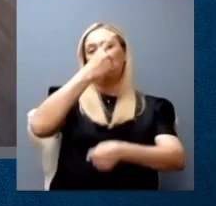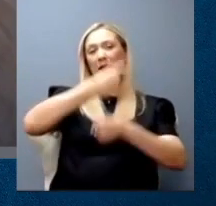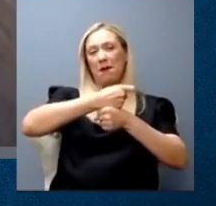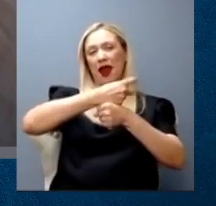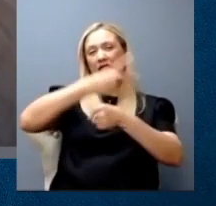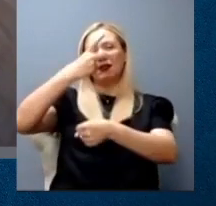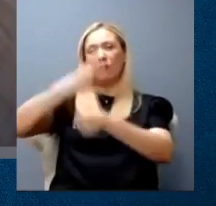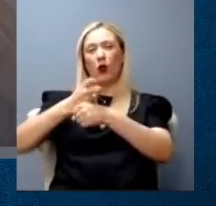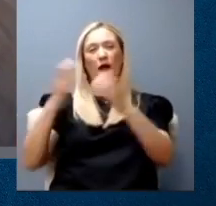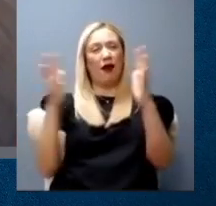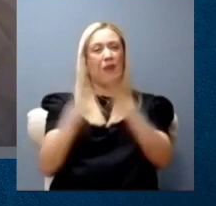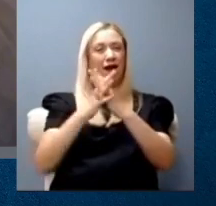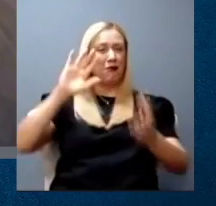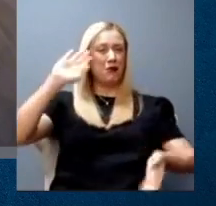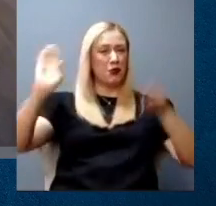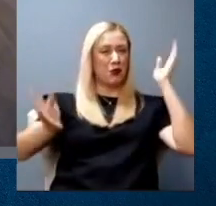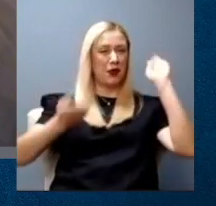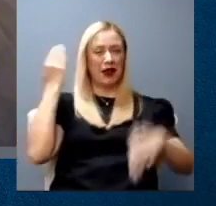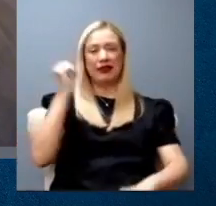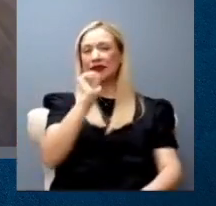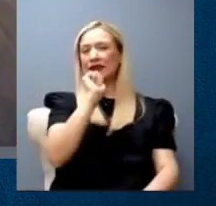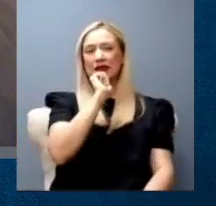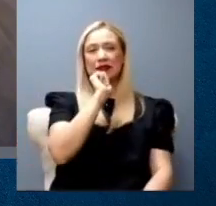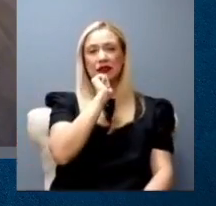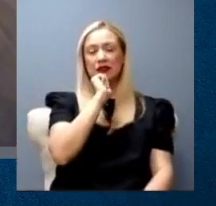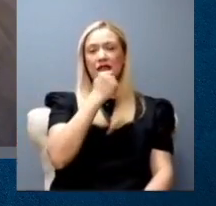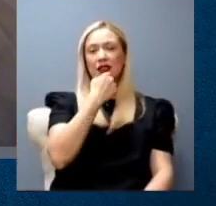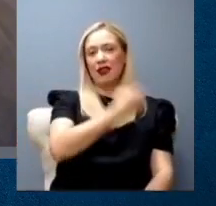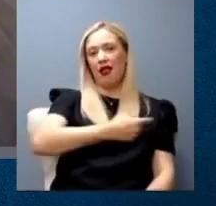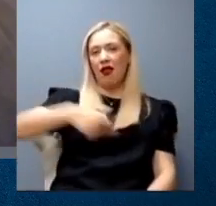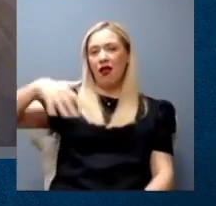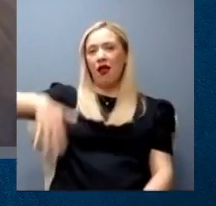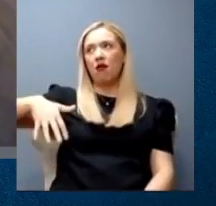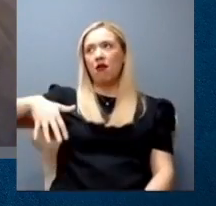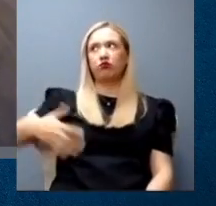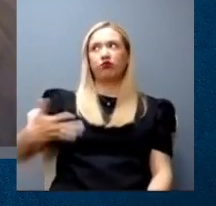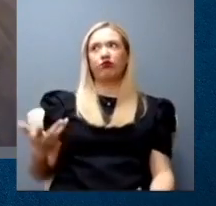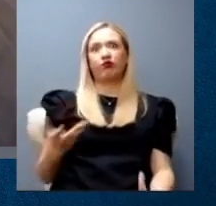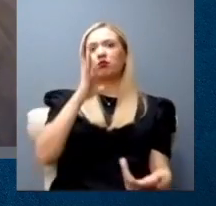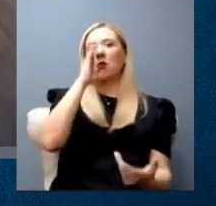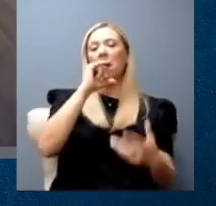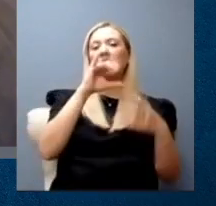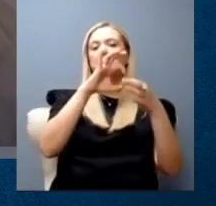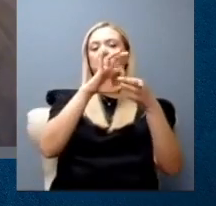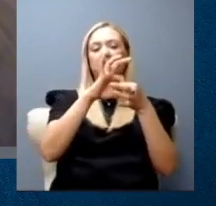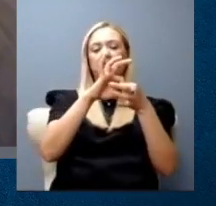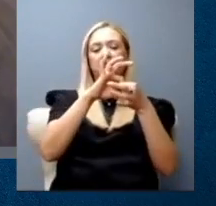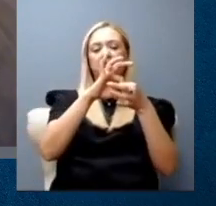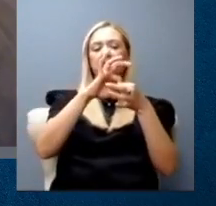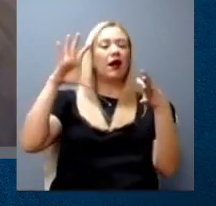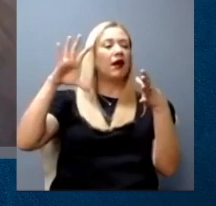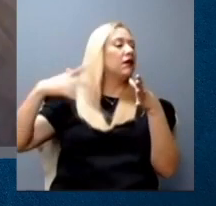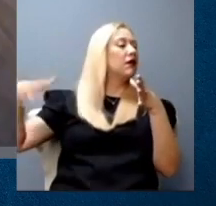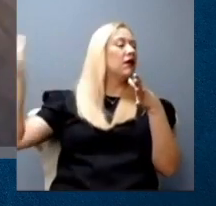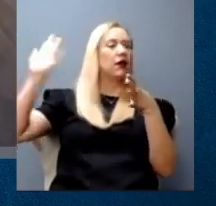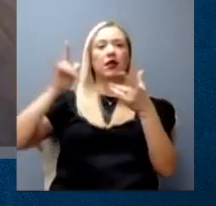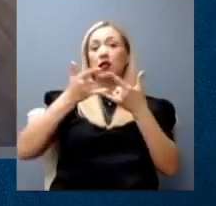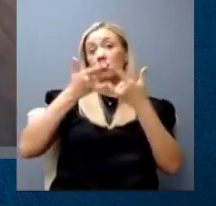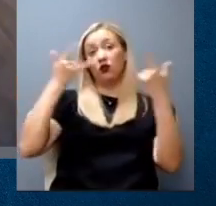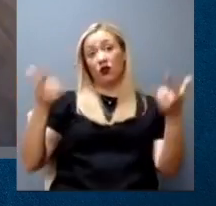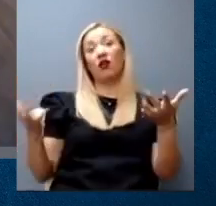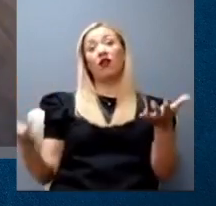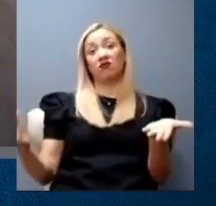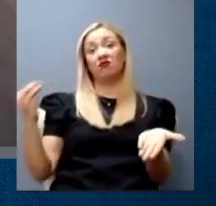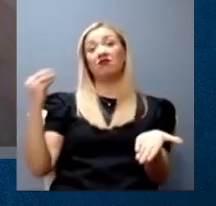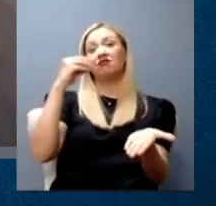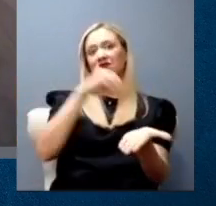Guerra Mundial, el panorama, que como Michelle decía, no lo podemos desvincular de la historia, incluso de la conformación